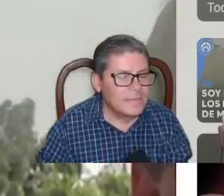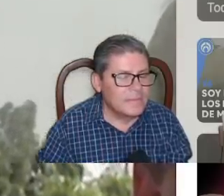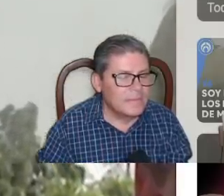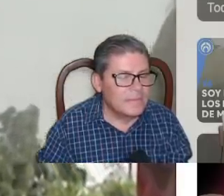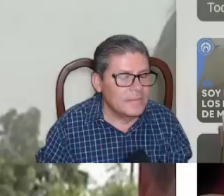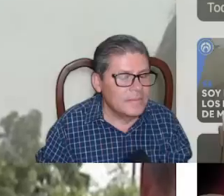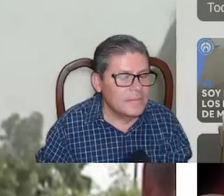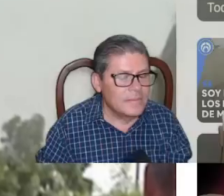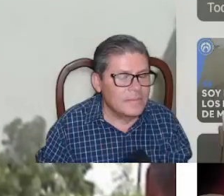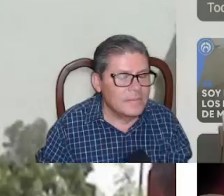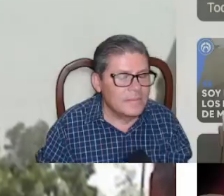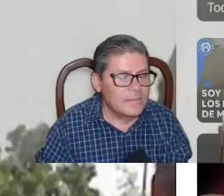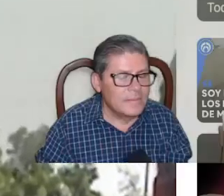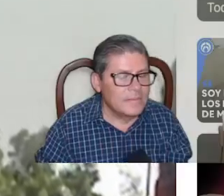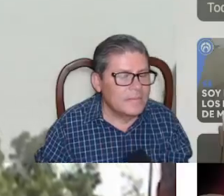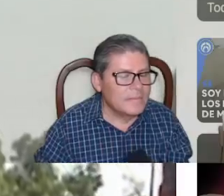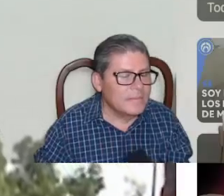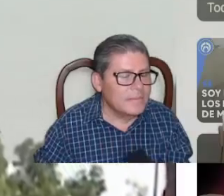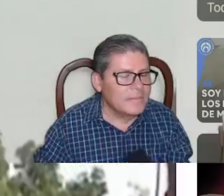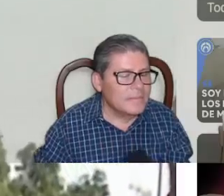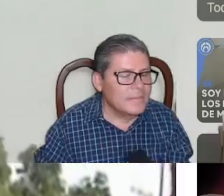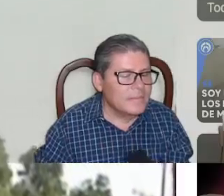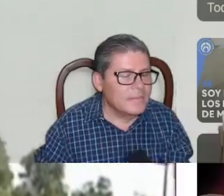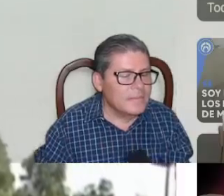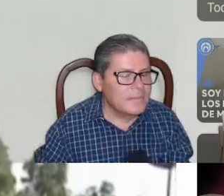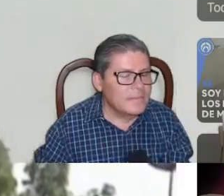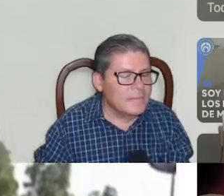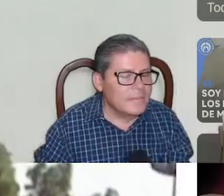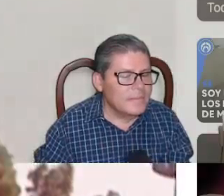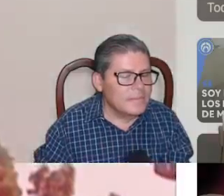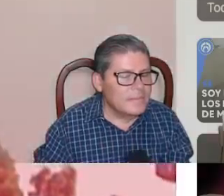países al mismo tiempo.